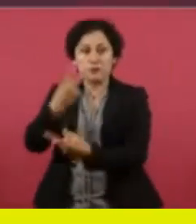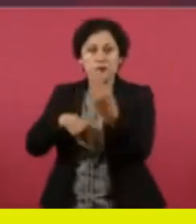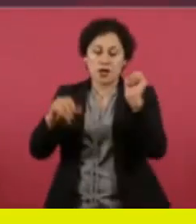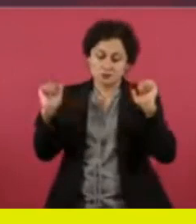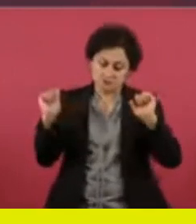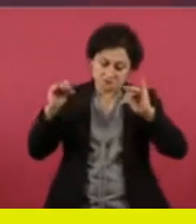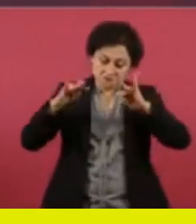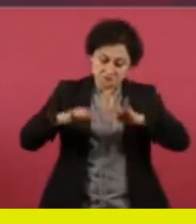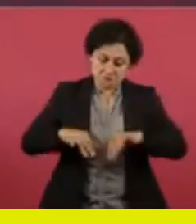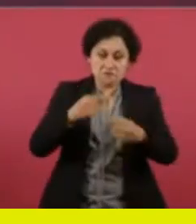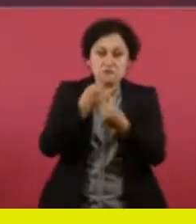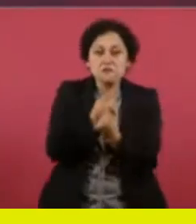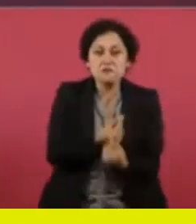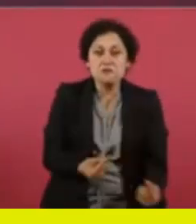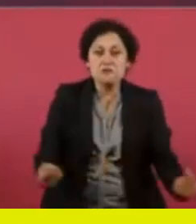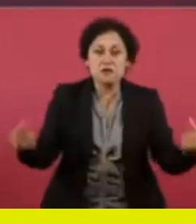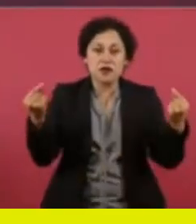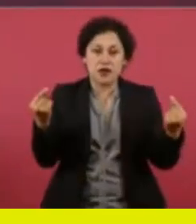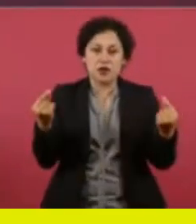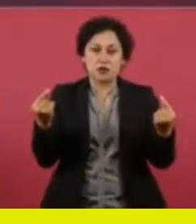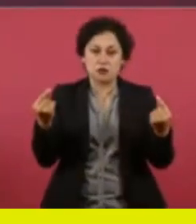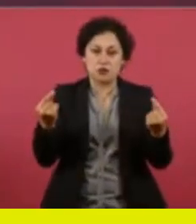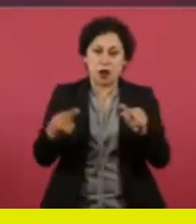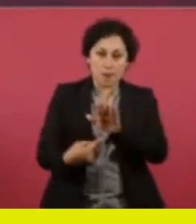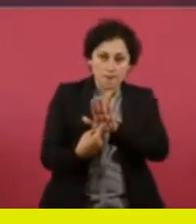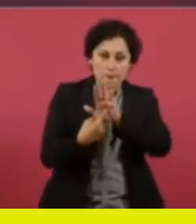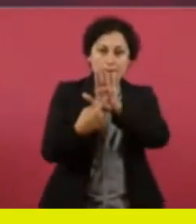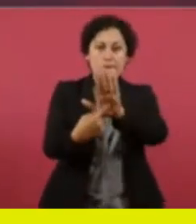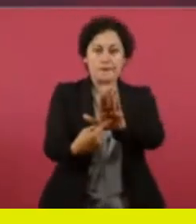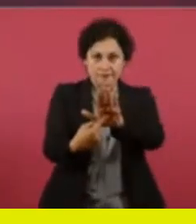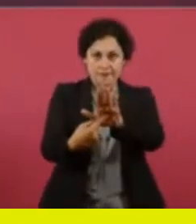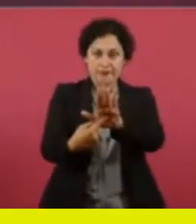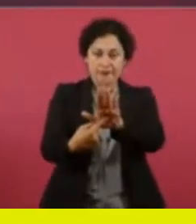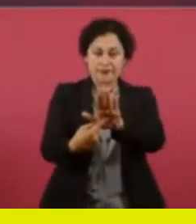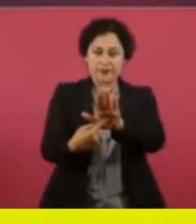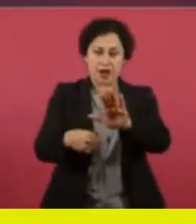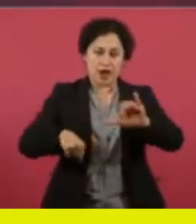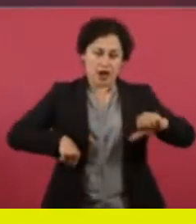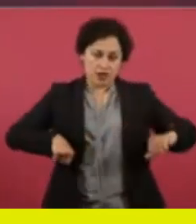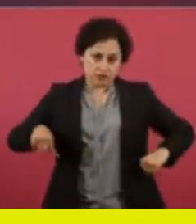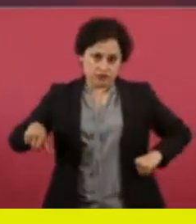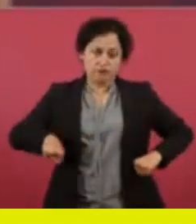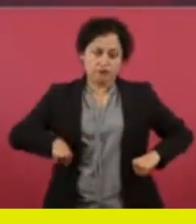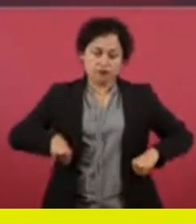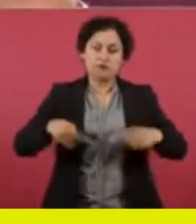el presidente López Obrador, que pide perdonar a Yaritza y su esencia.